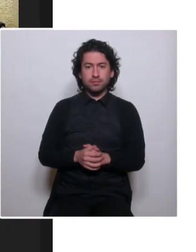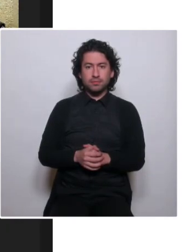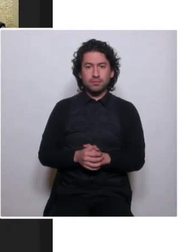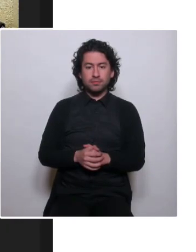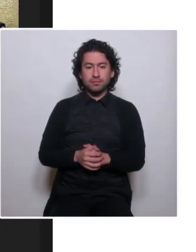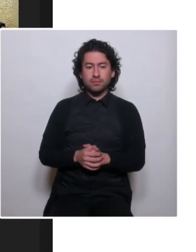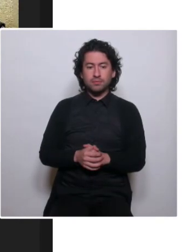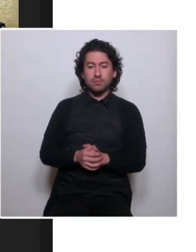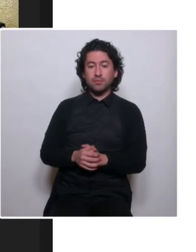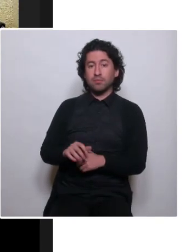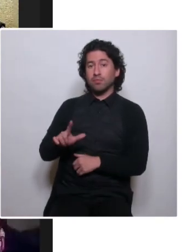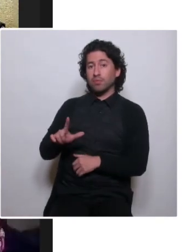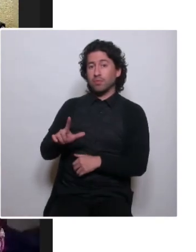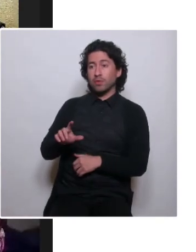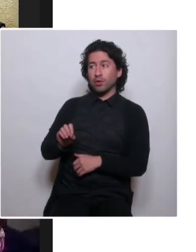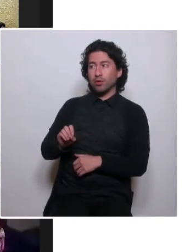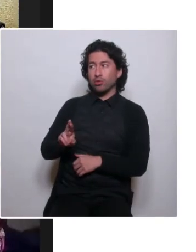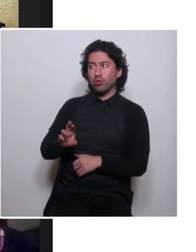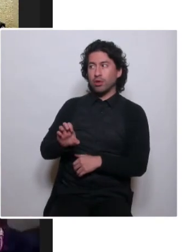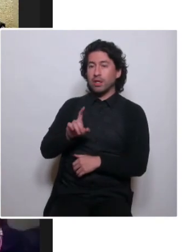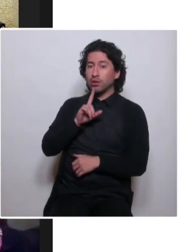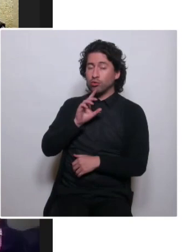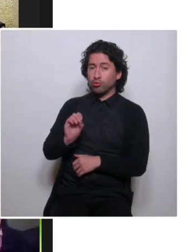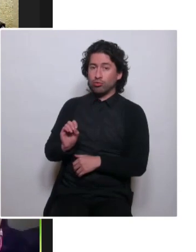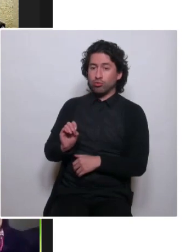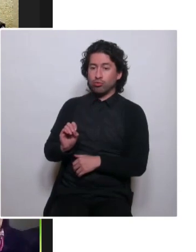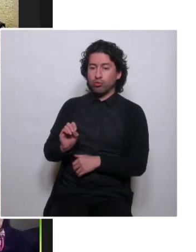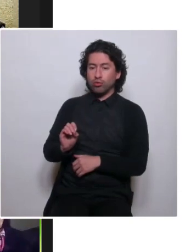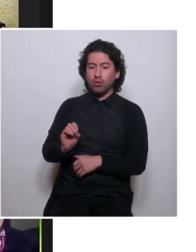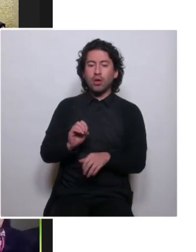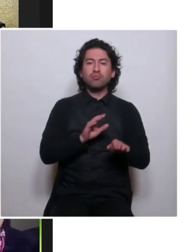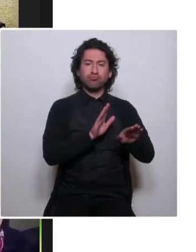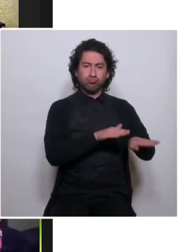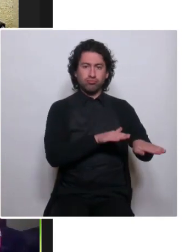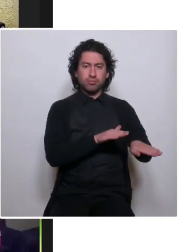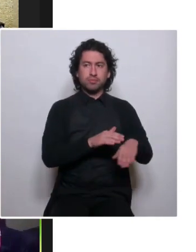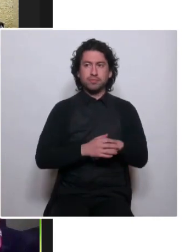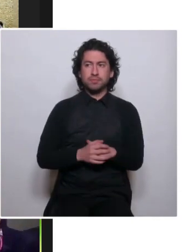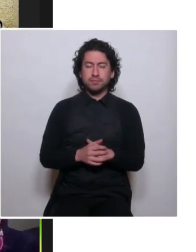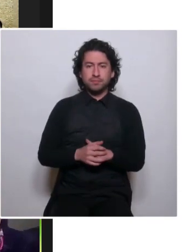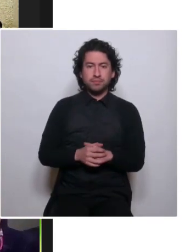secretario. Convencional Loreto Vidal. A favor, señor secretario.